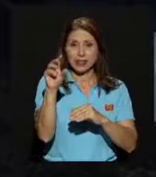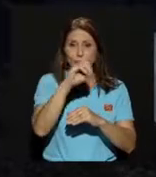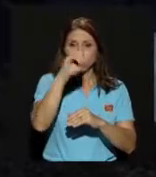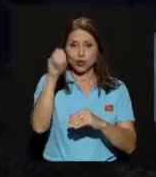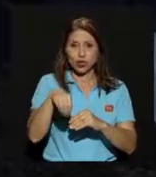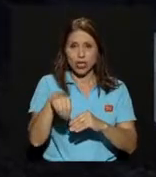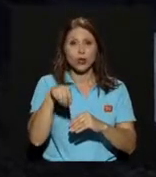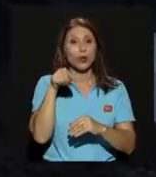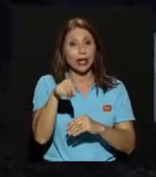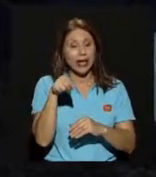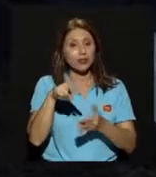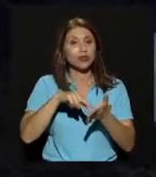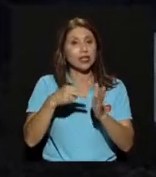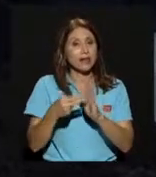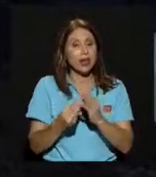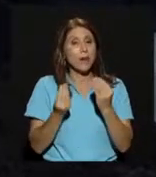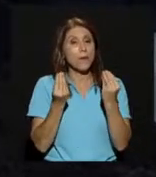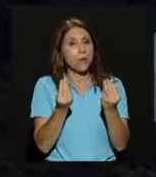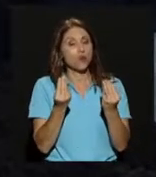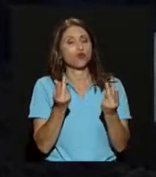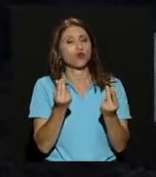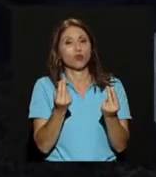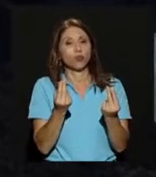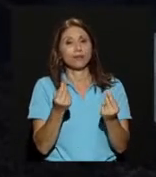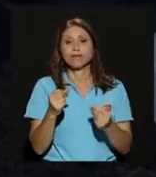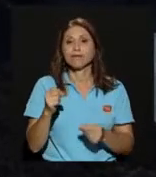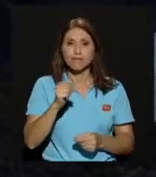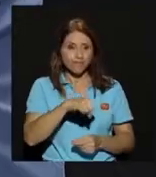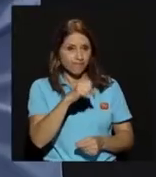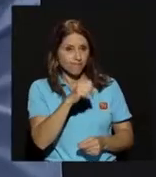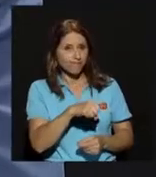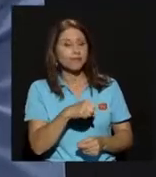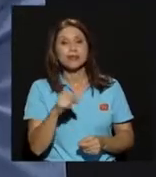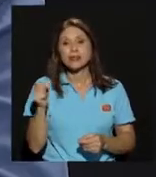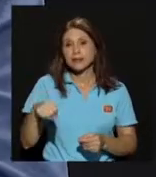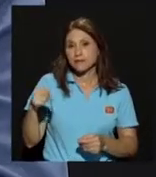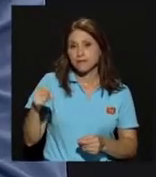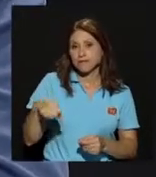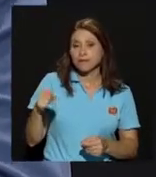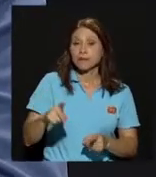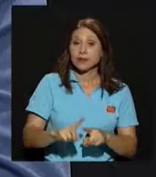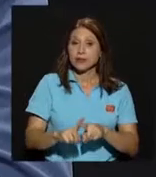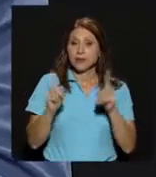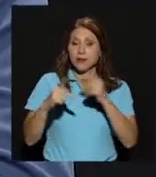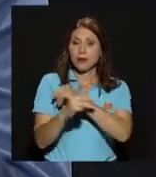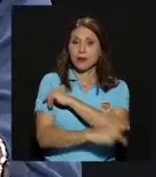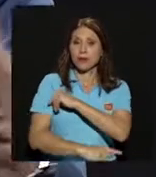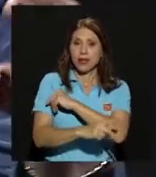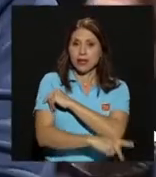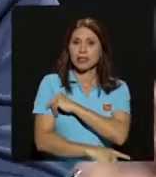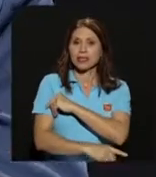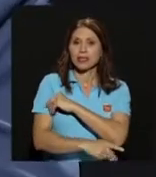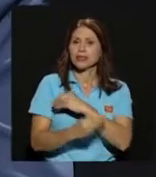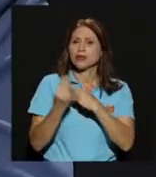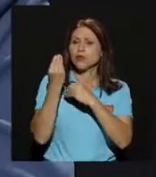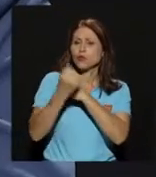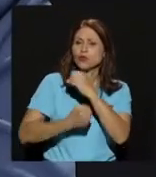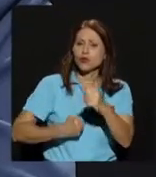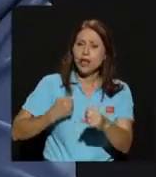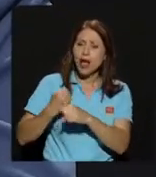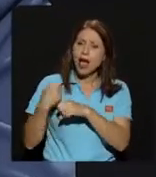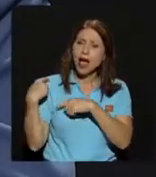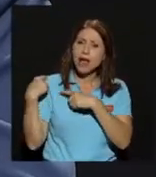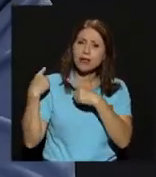una cifra alta y si es una cifra muy alta sin embargo el país ha venido durante muchos años